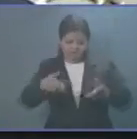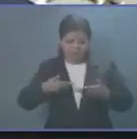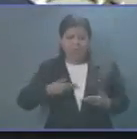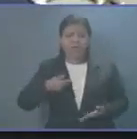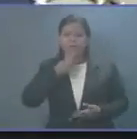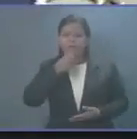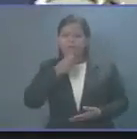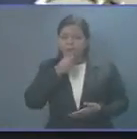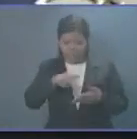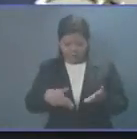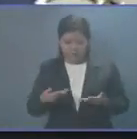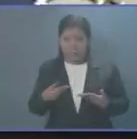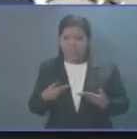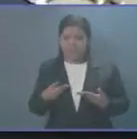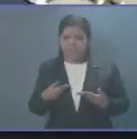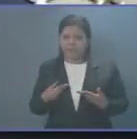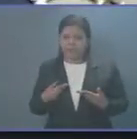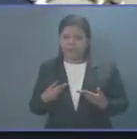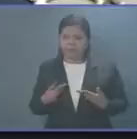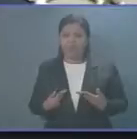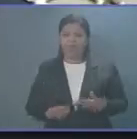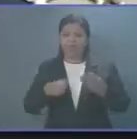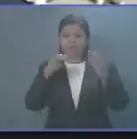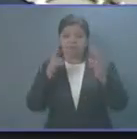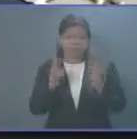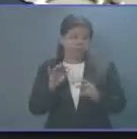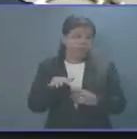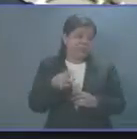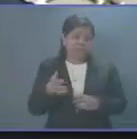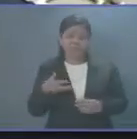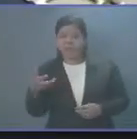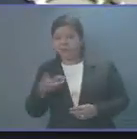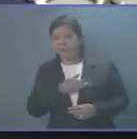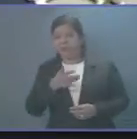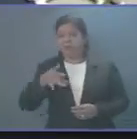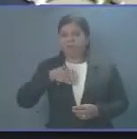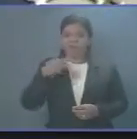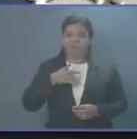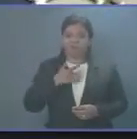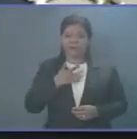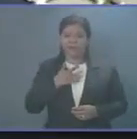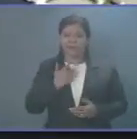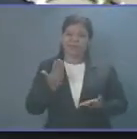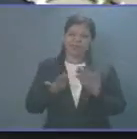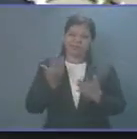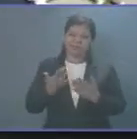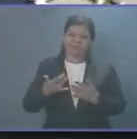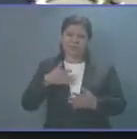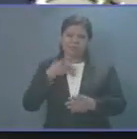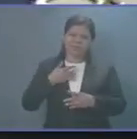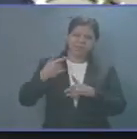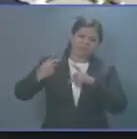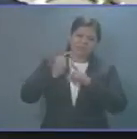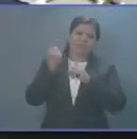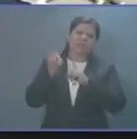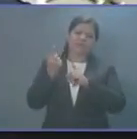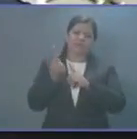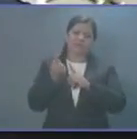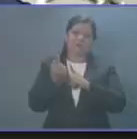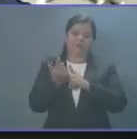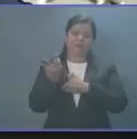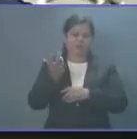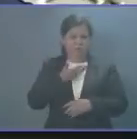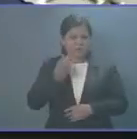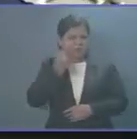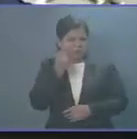información. Temas que a veces uno siente que están bajo amenaza. Cuando uno puede ver